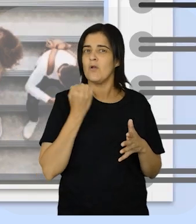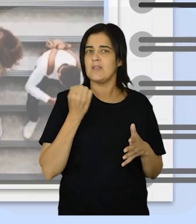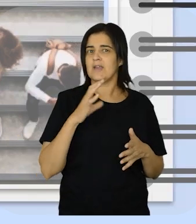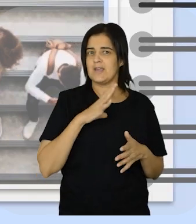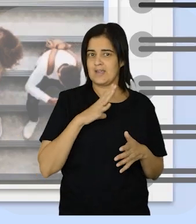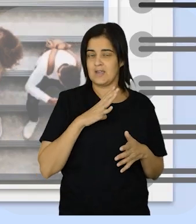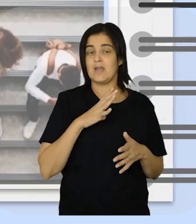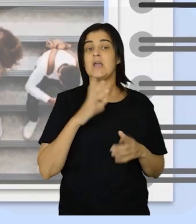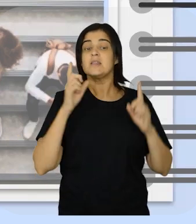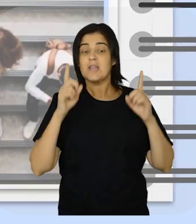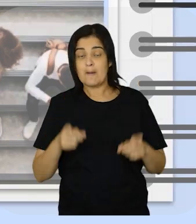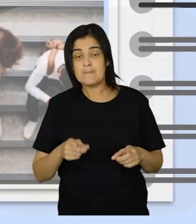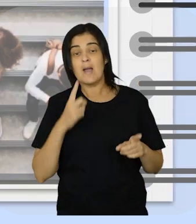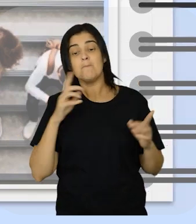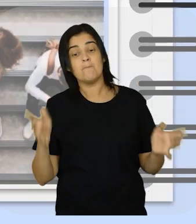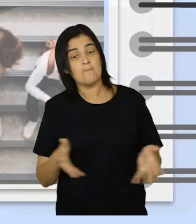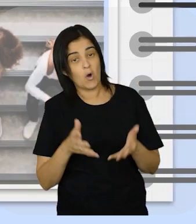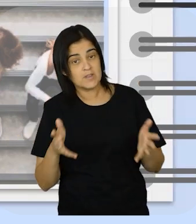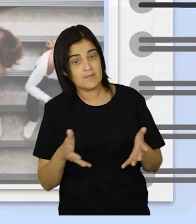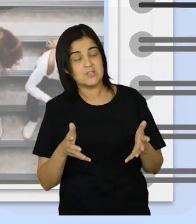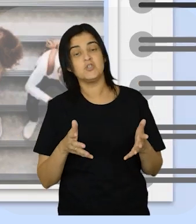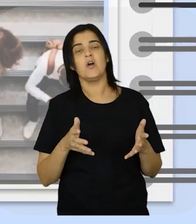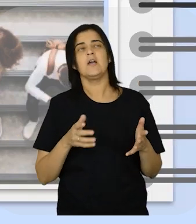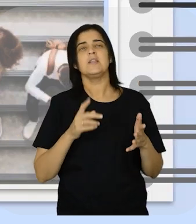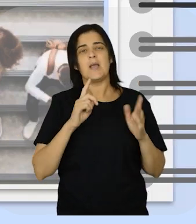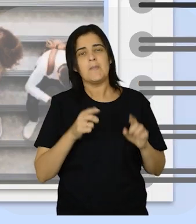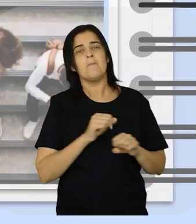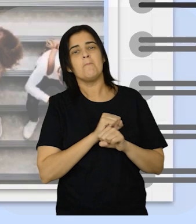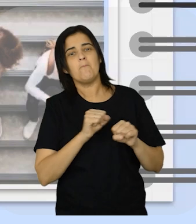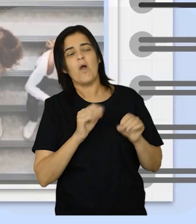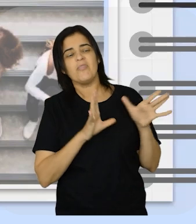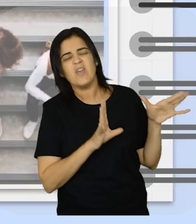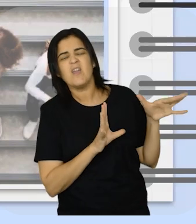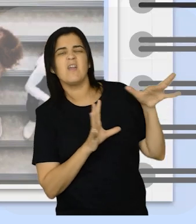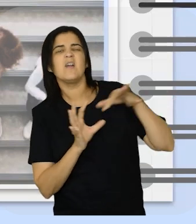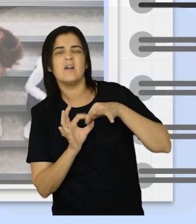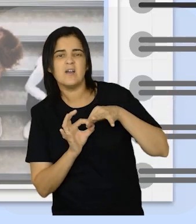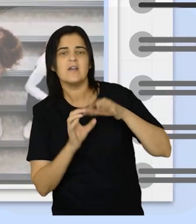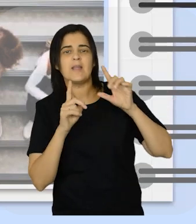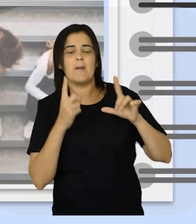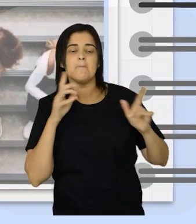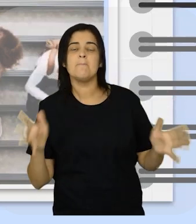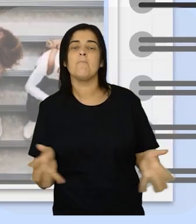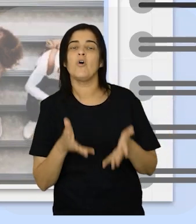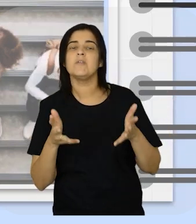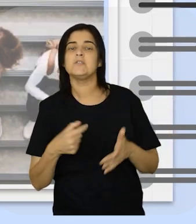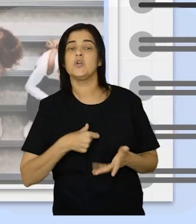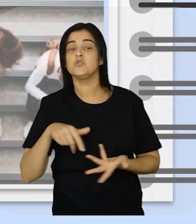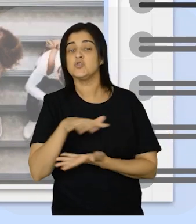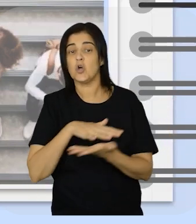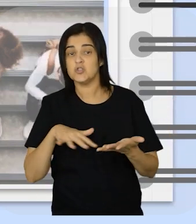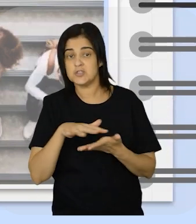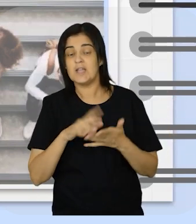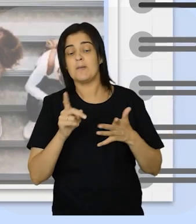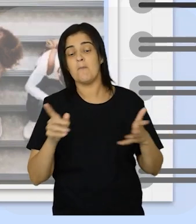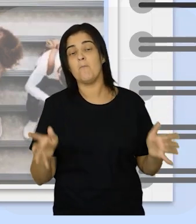es, pero también es cierto que la motivación intrínseca puede ir perfectamente asociada a lo que es la motivación social y lo